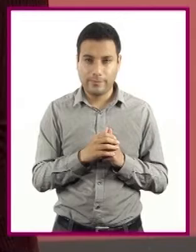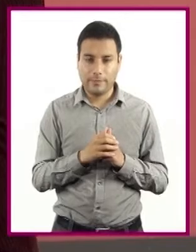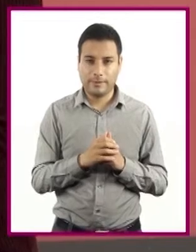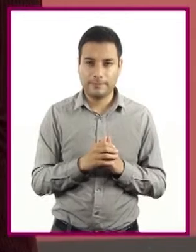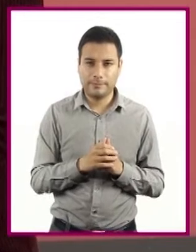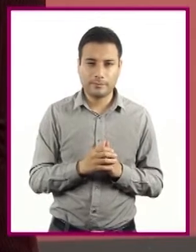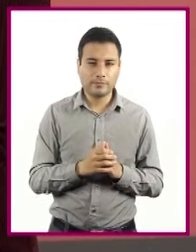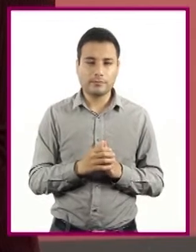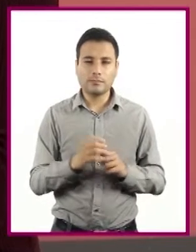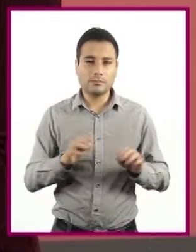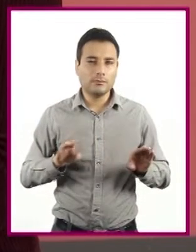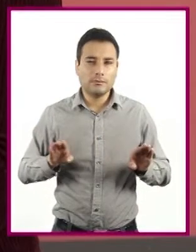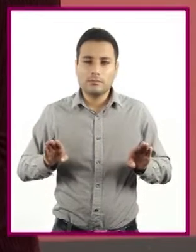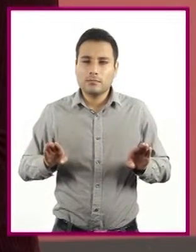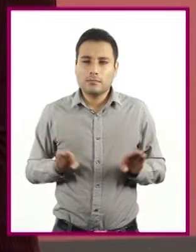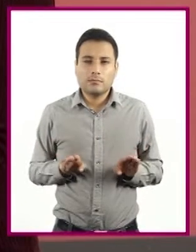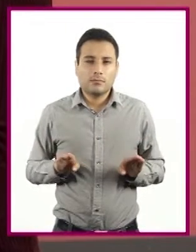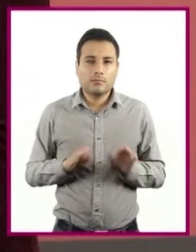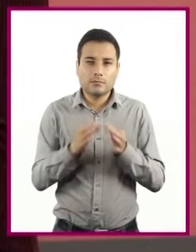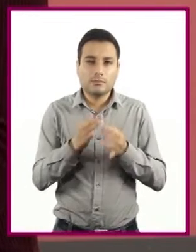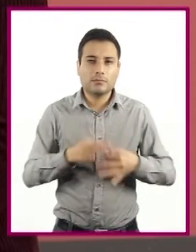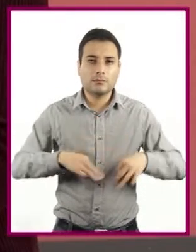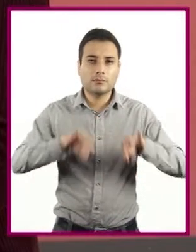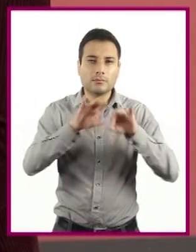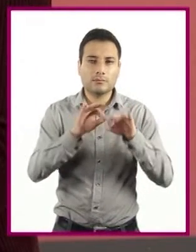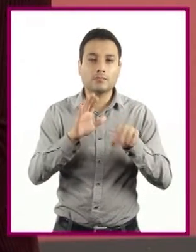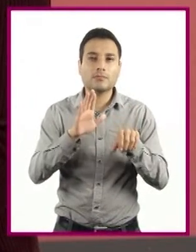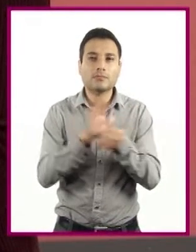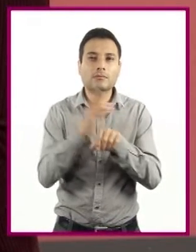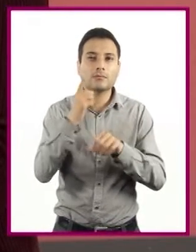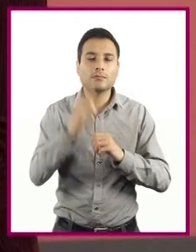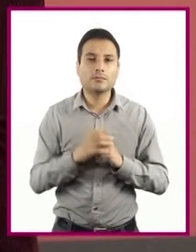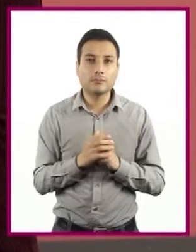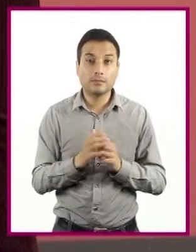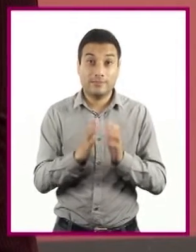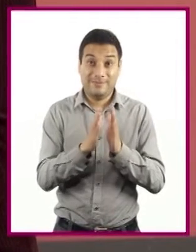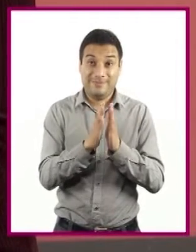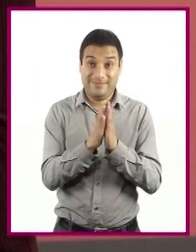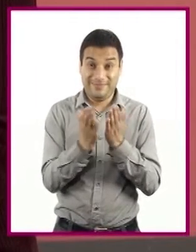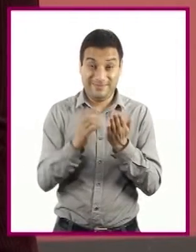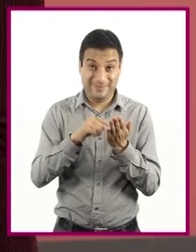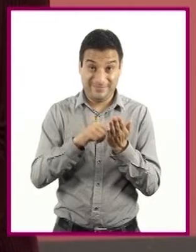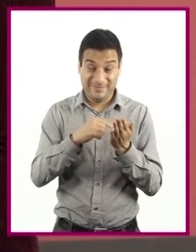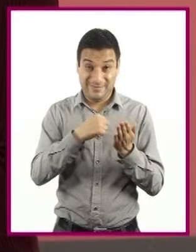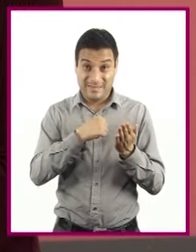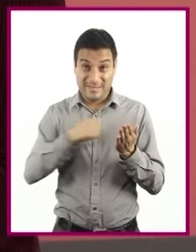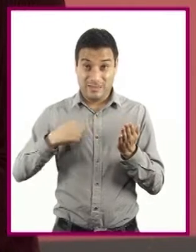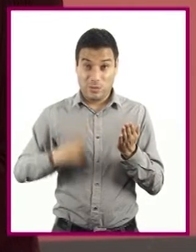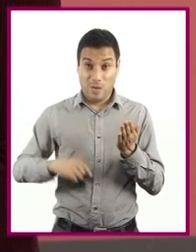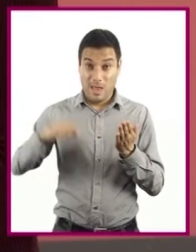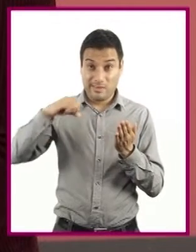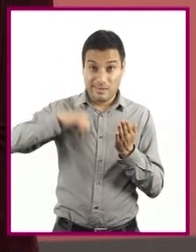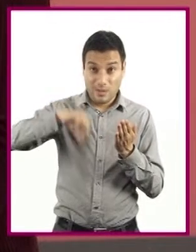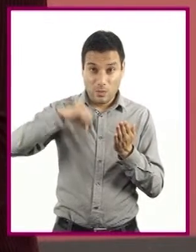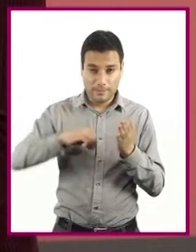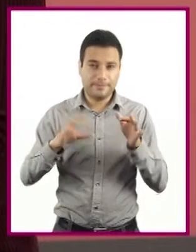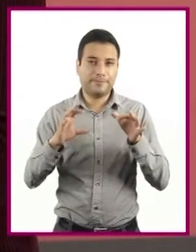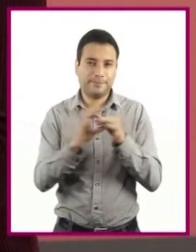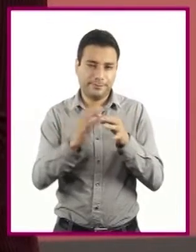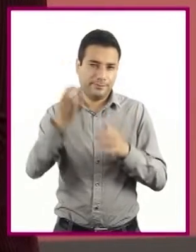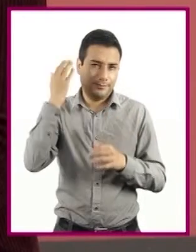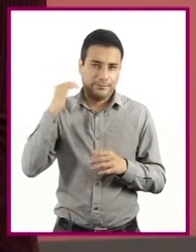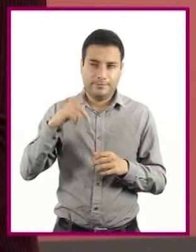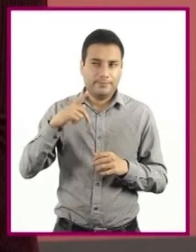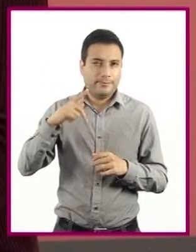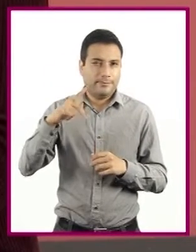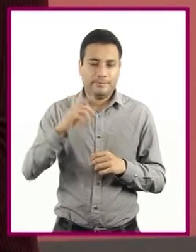importante característica de los proverbios clásicos es su vínculo con los textos antiguos chinos. La tradición escrita de China es